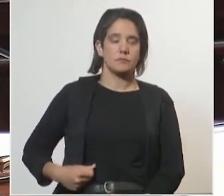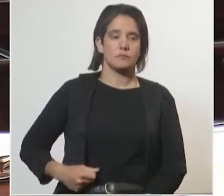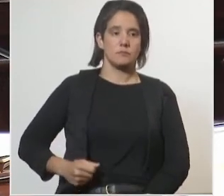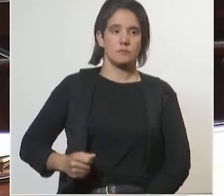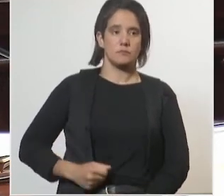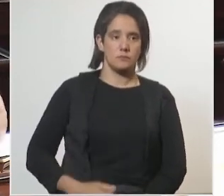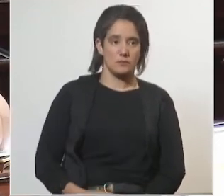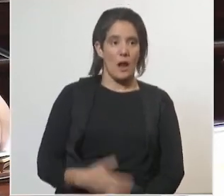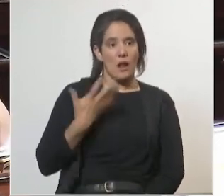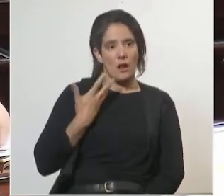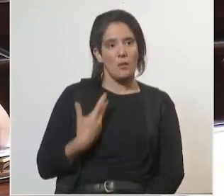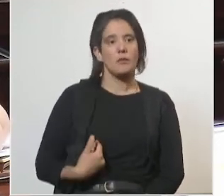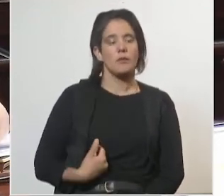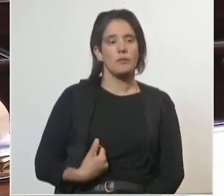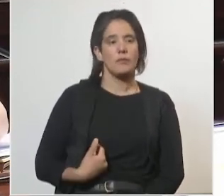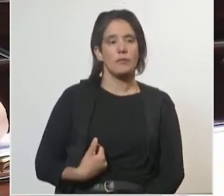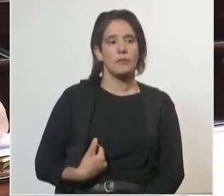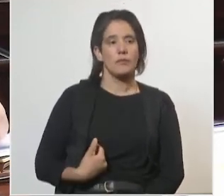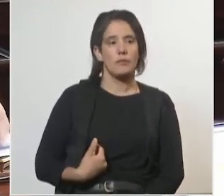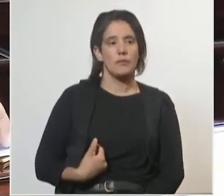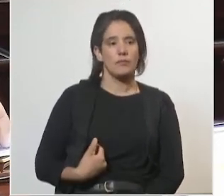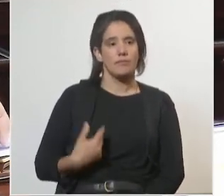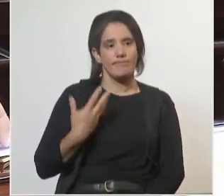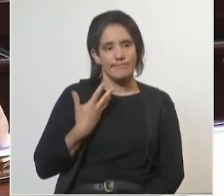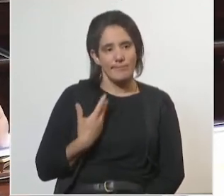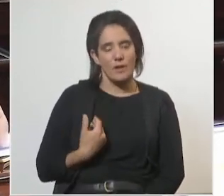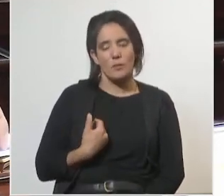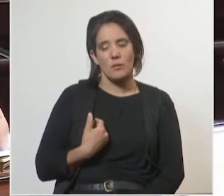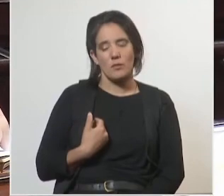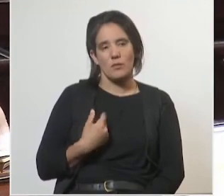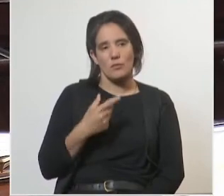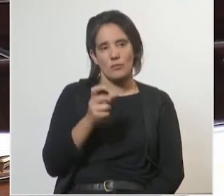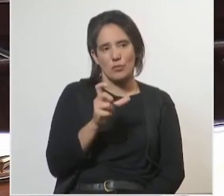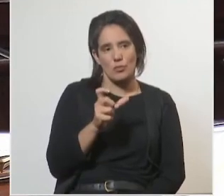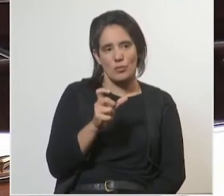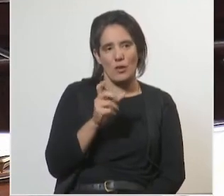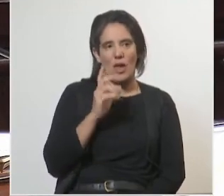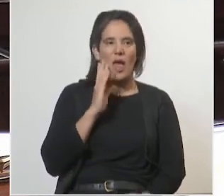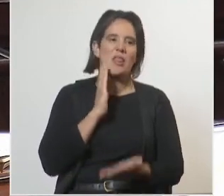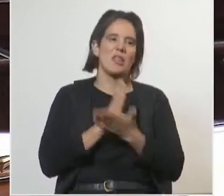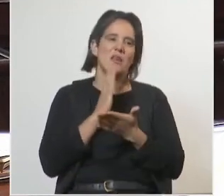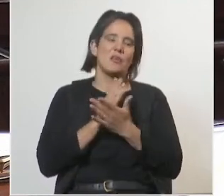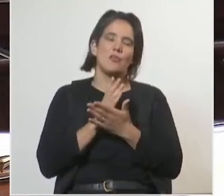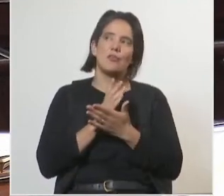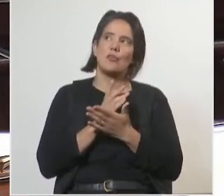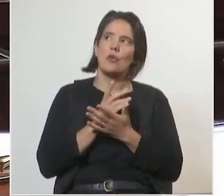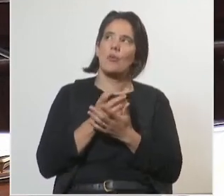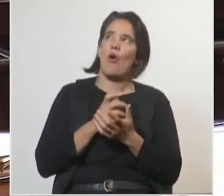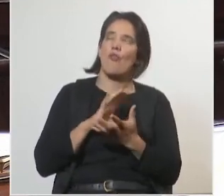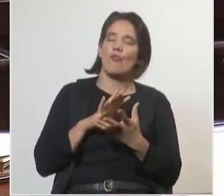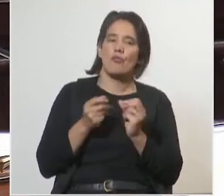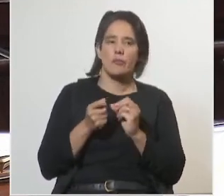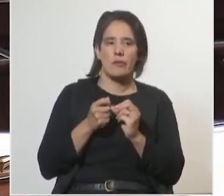que lamento profundamente que se utilice el derecho como instrumento de venganza,